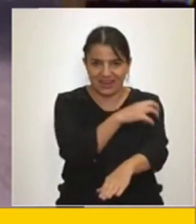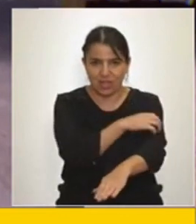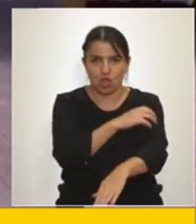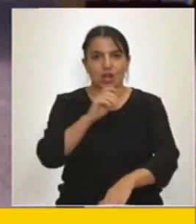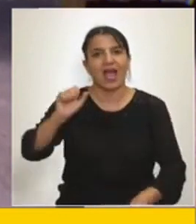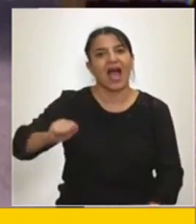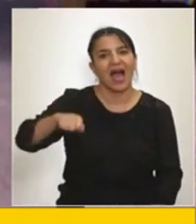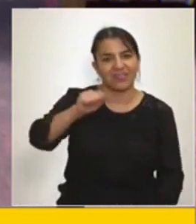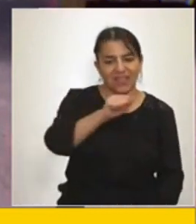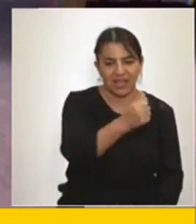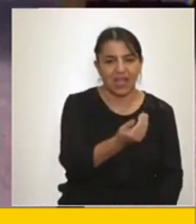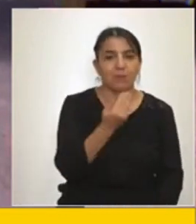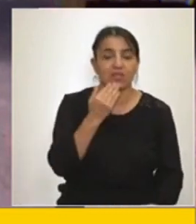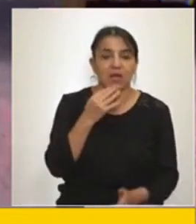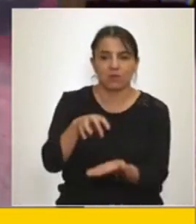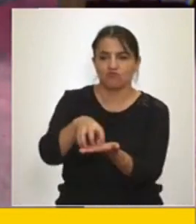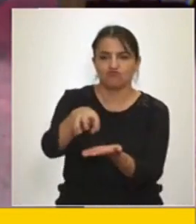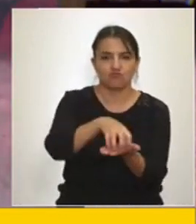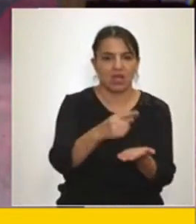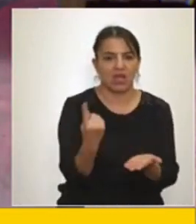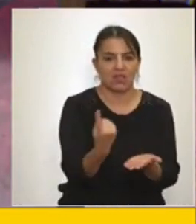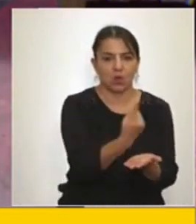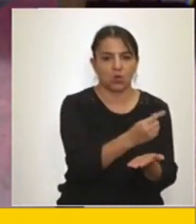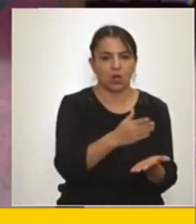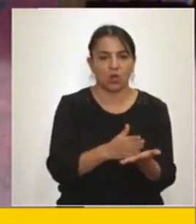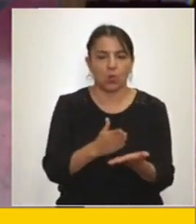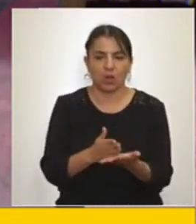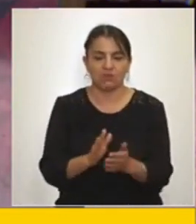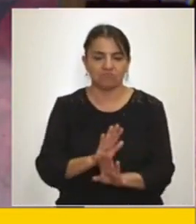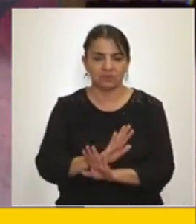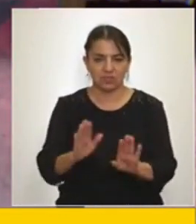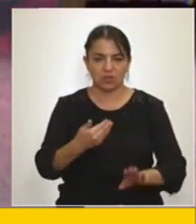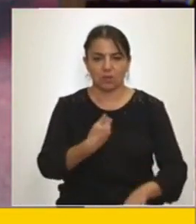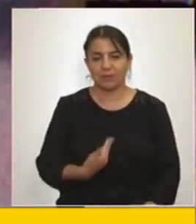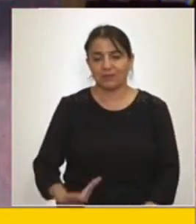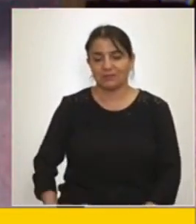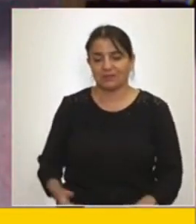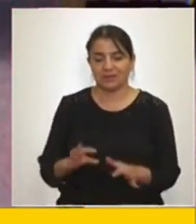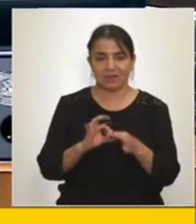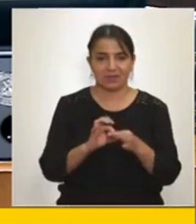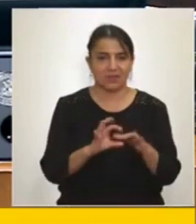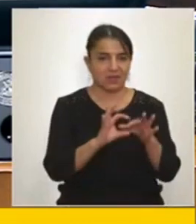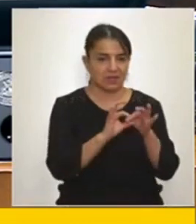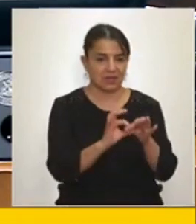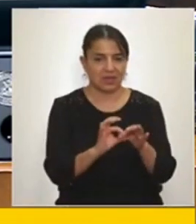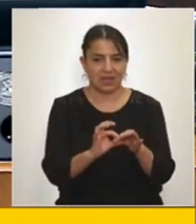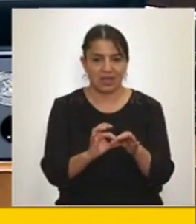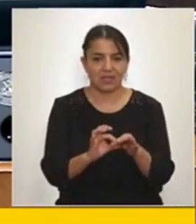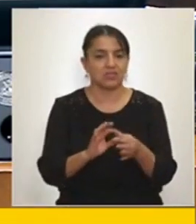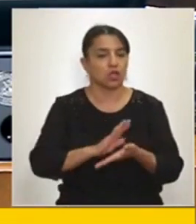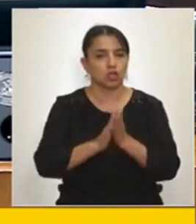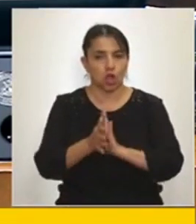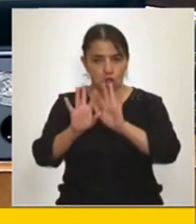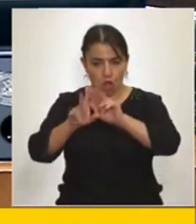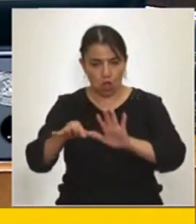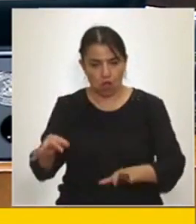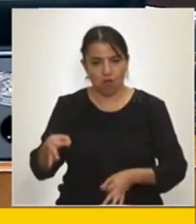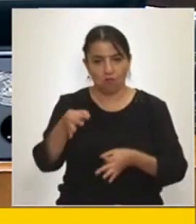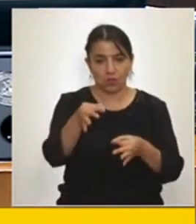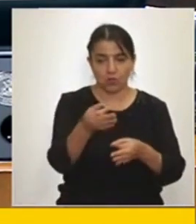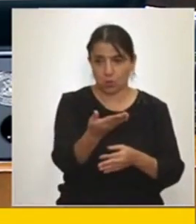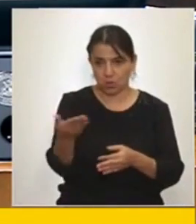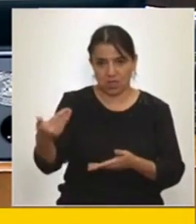también desagregado por cada uno de los establecimientos he dicho señor presidente Muchas gracias muchas gracias los oficio en la forma